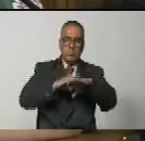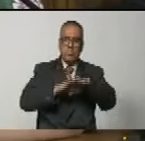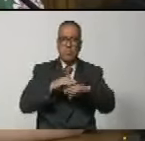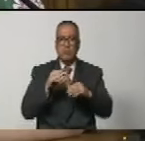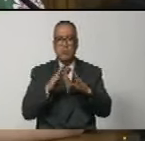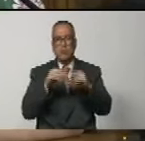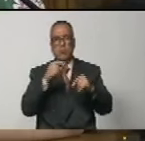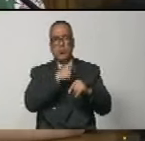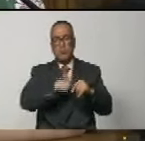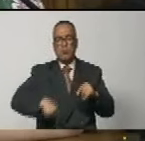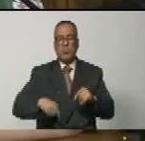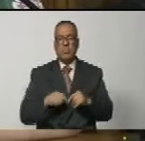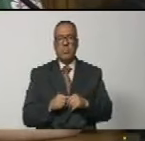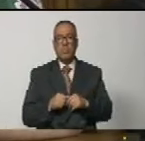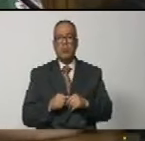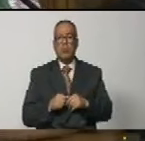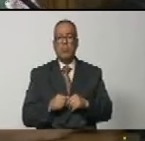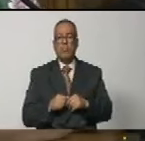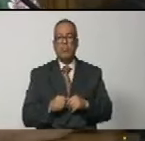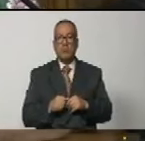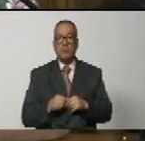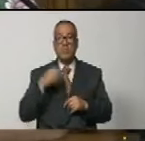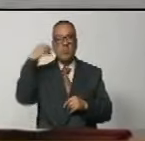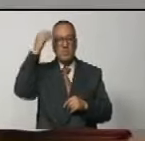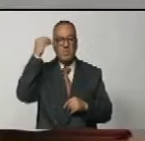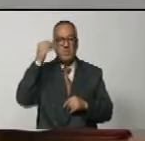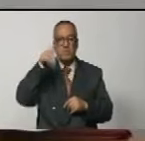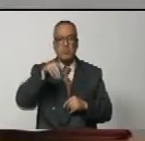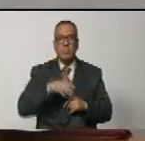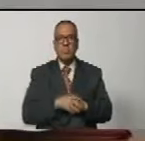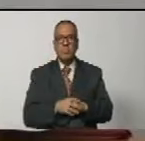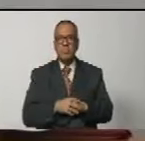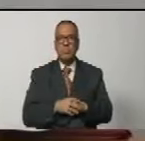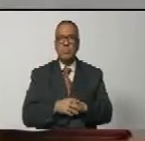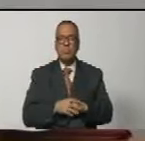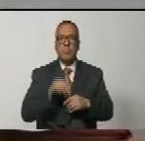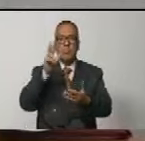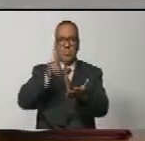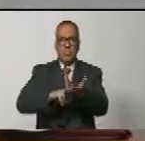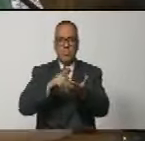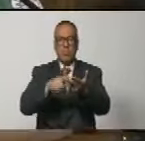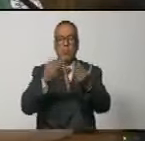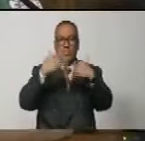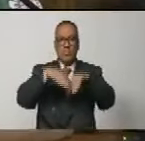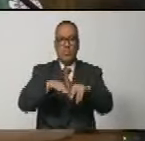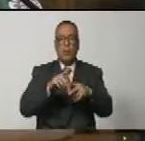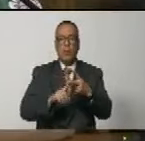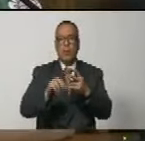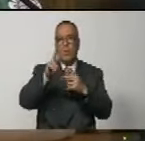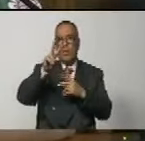Es todo, ciudadano presidente. En consideración. Aprobado. Siguiente.